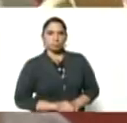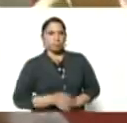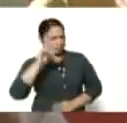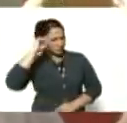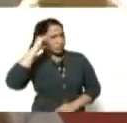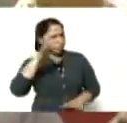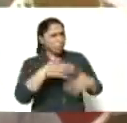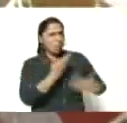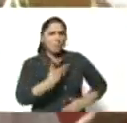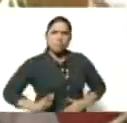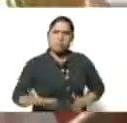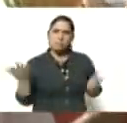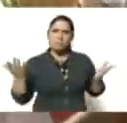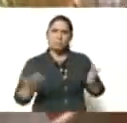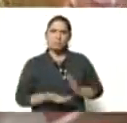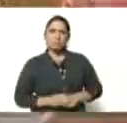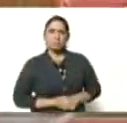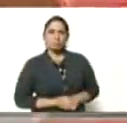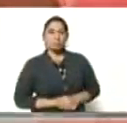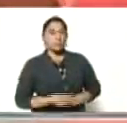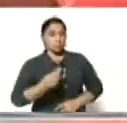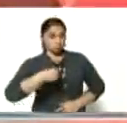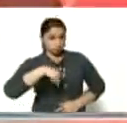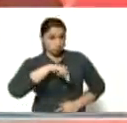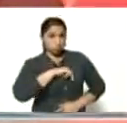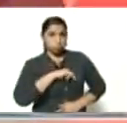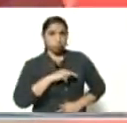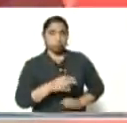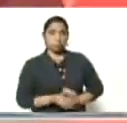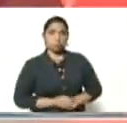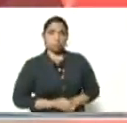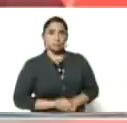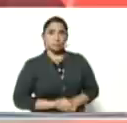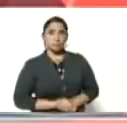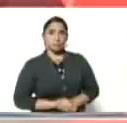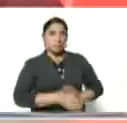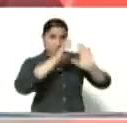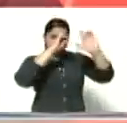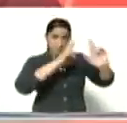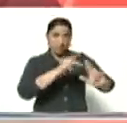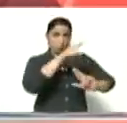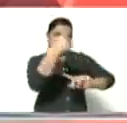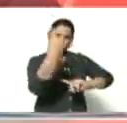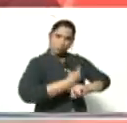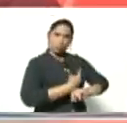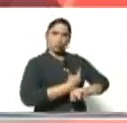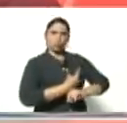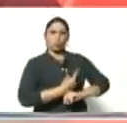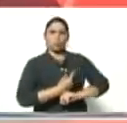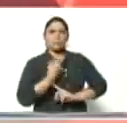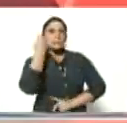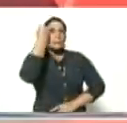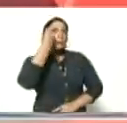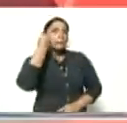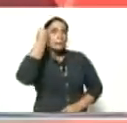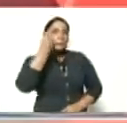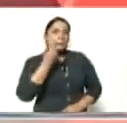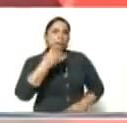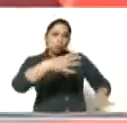Recuerde, presidente, y nosotros, siguiendo sus instrucciones, pues cabeza fría para tomar las